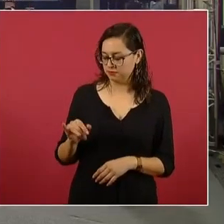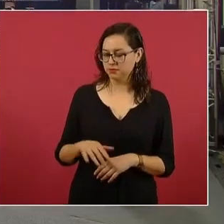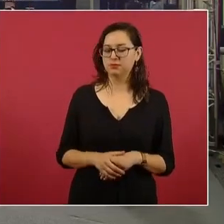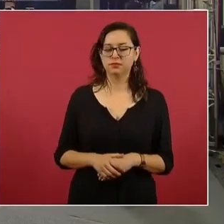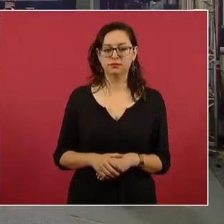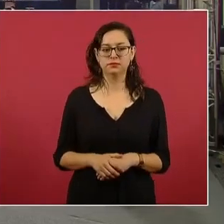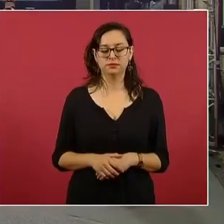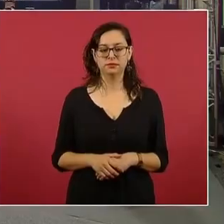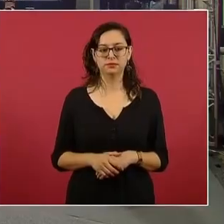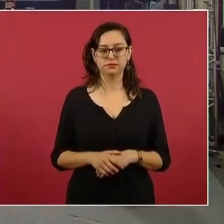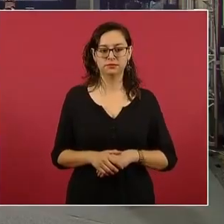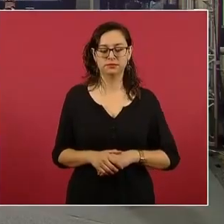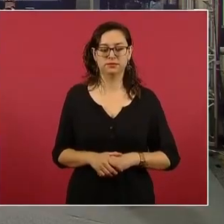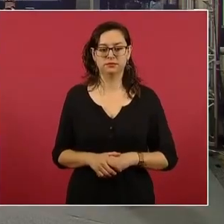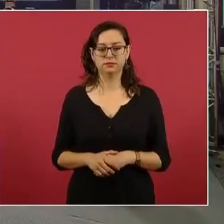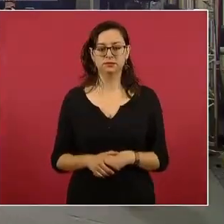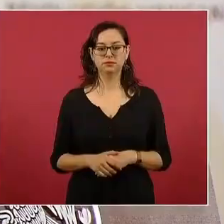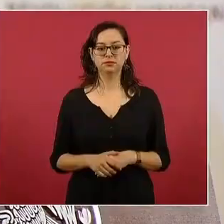Pues puede ser